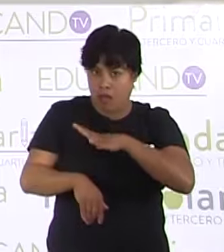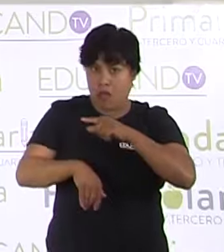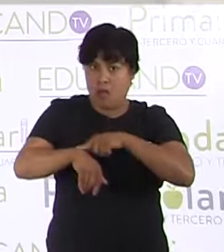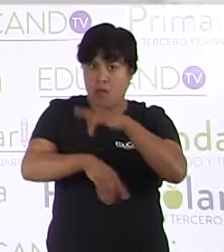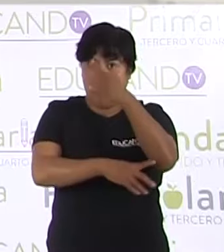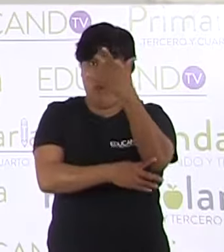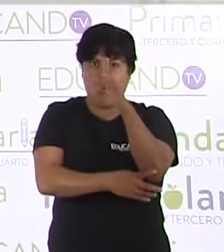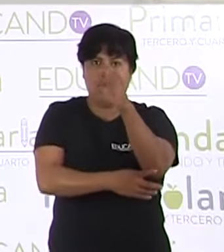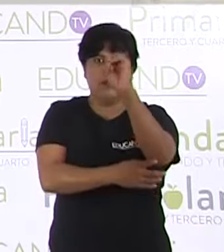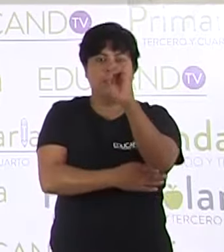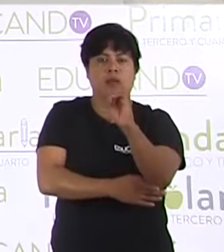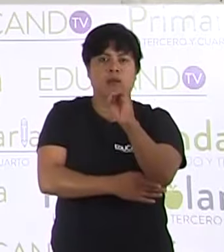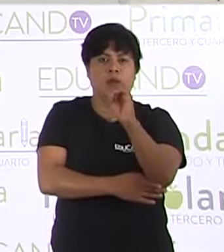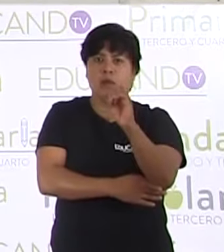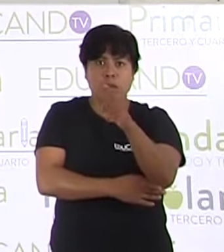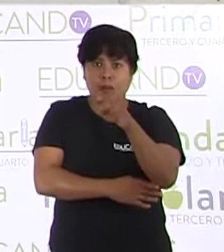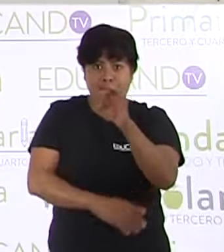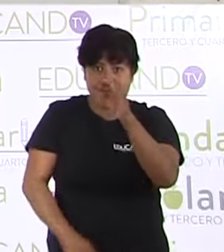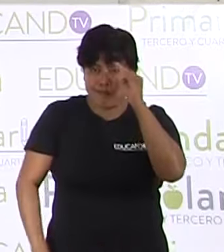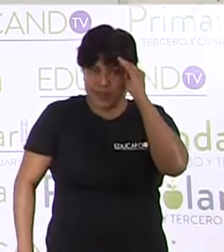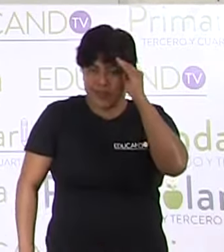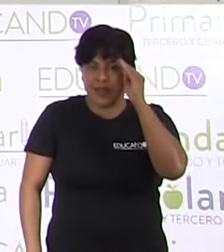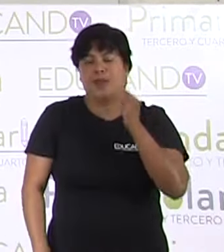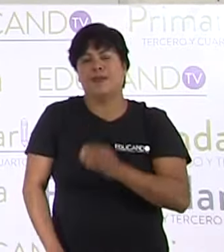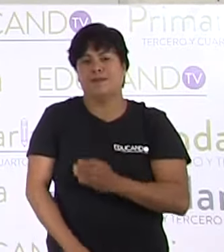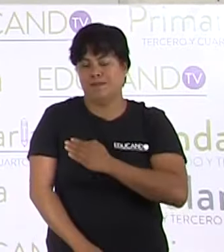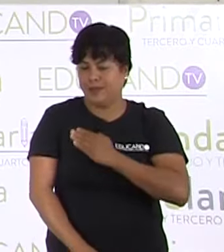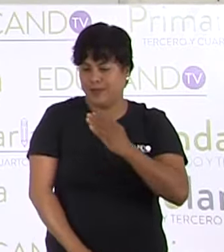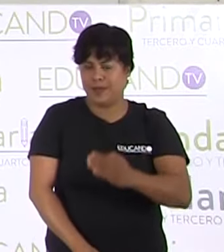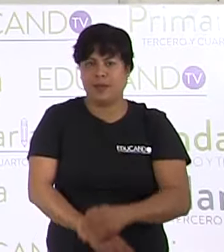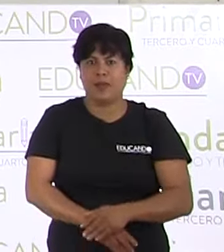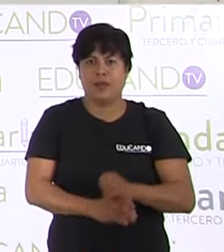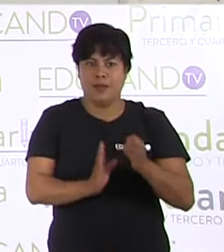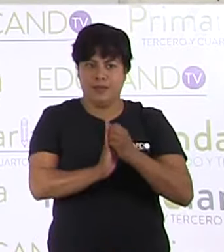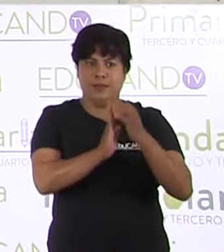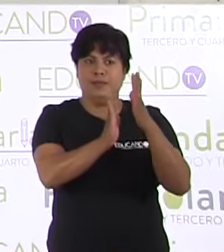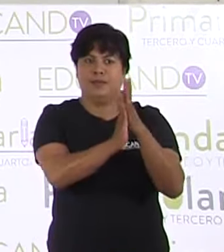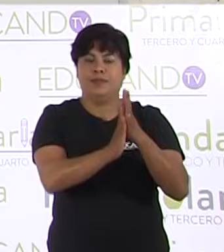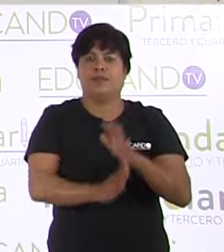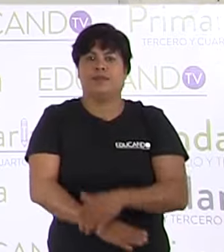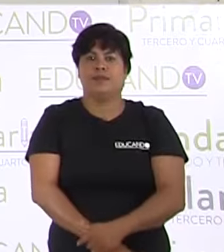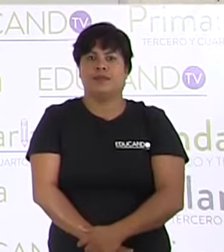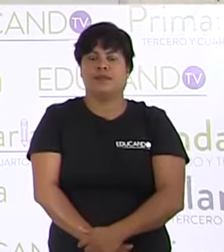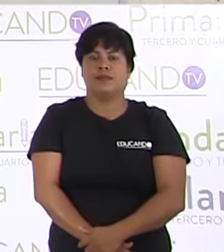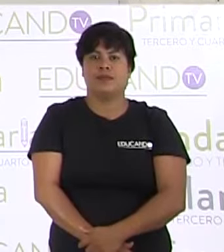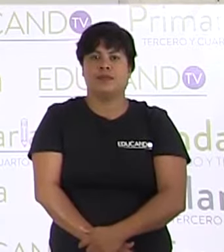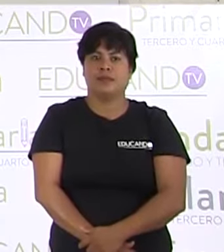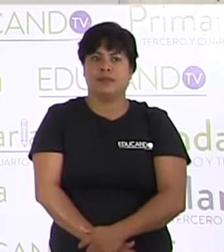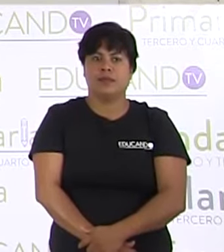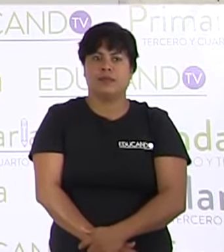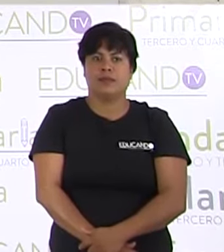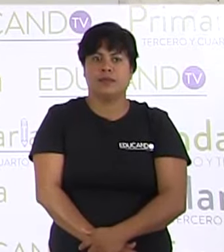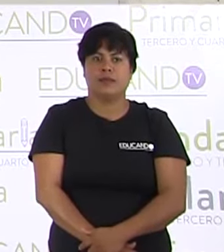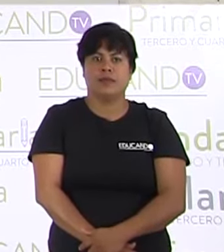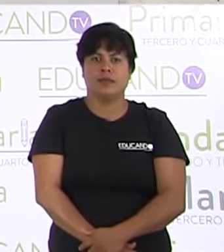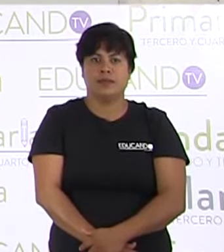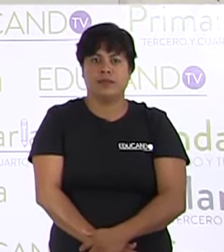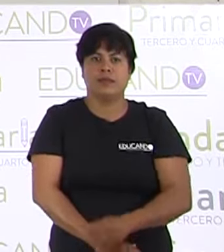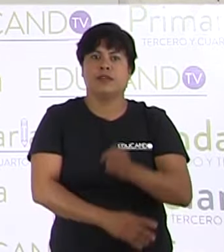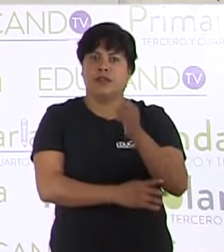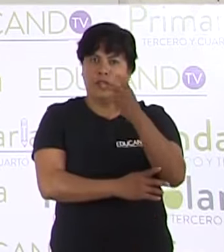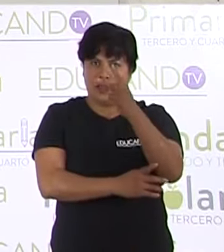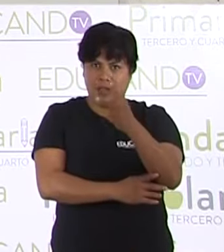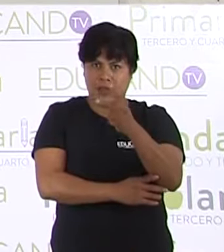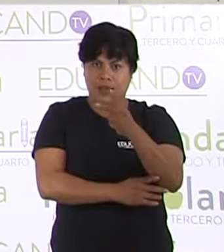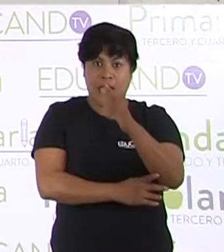cero no no lo habían pensado Bueno aquí lo voy a poner de acuerdo